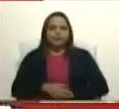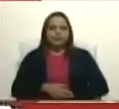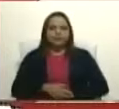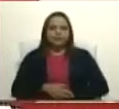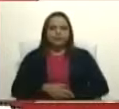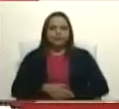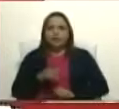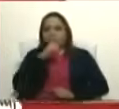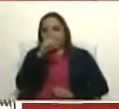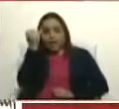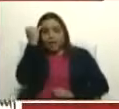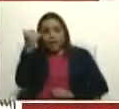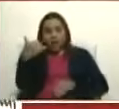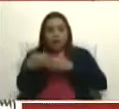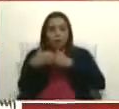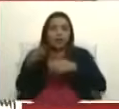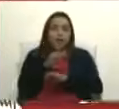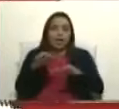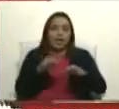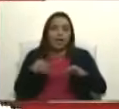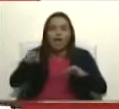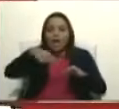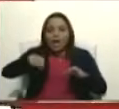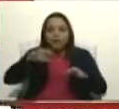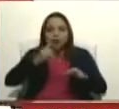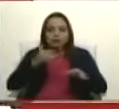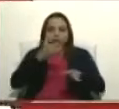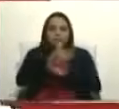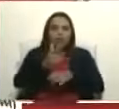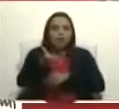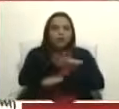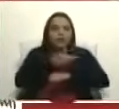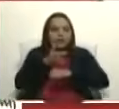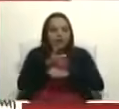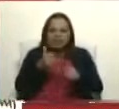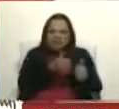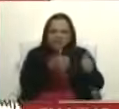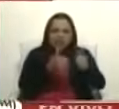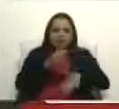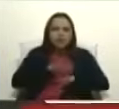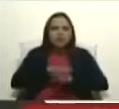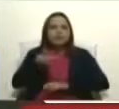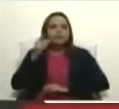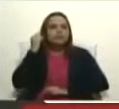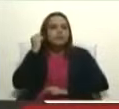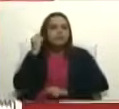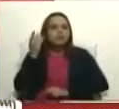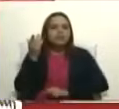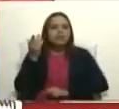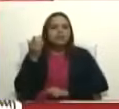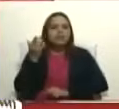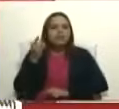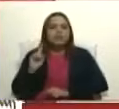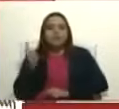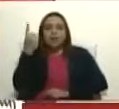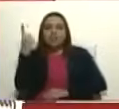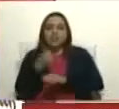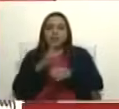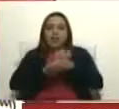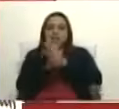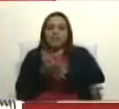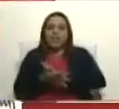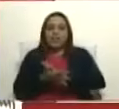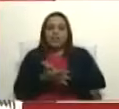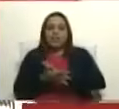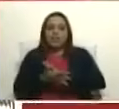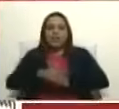Mala intención contra nadie. Iban por ellos los que iban a gobernar. ¿Por qué tú crees que esta señora dijo, primero hay que acabar con el